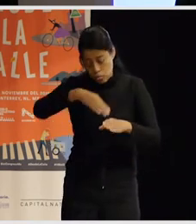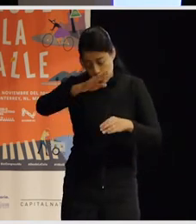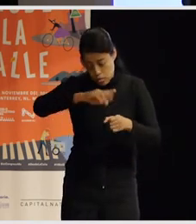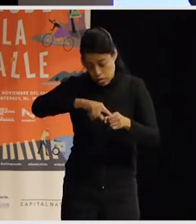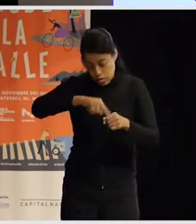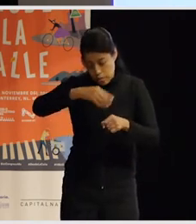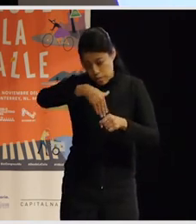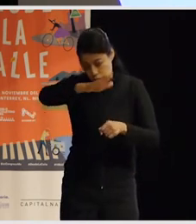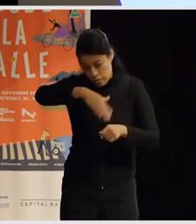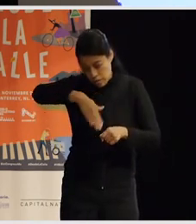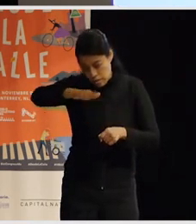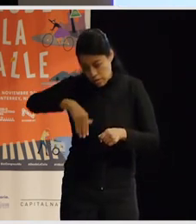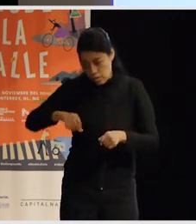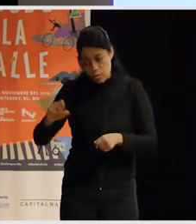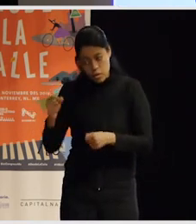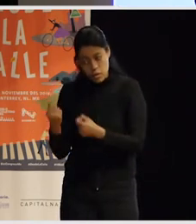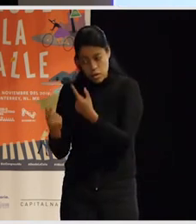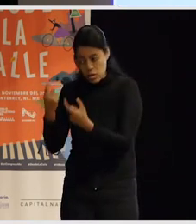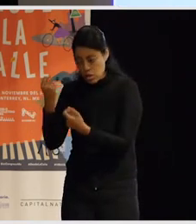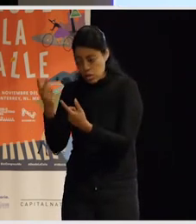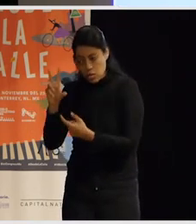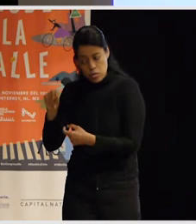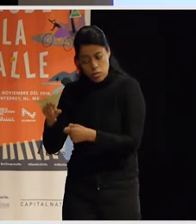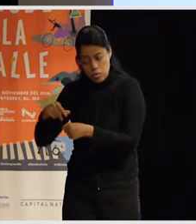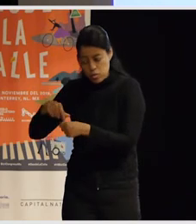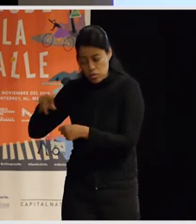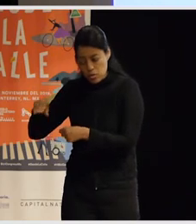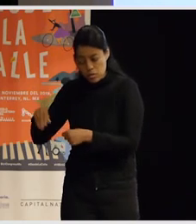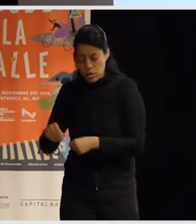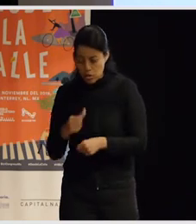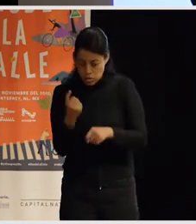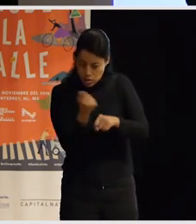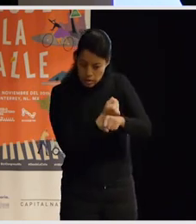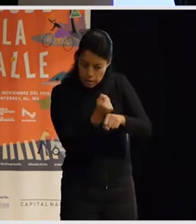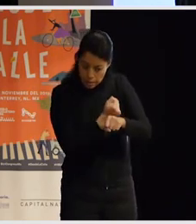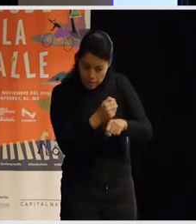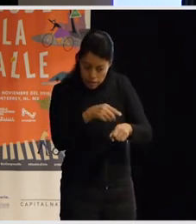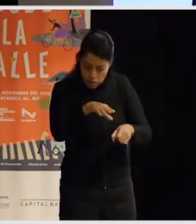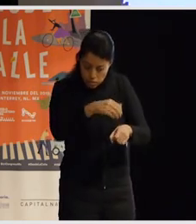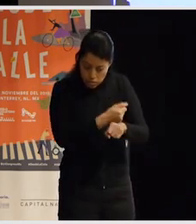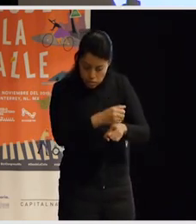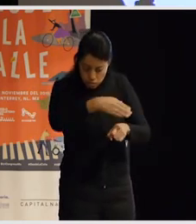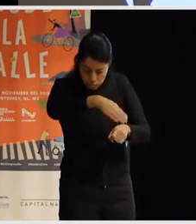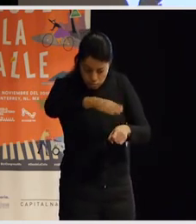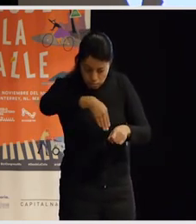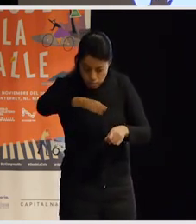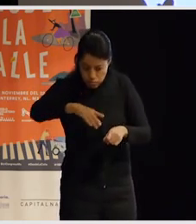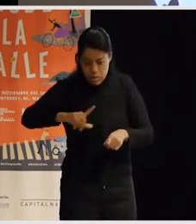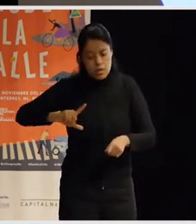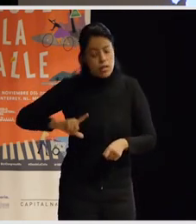la mayoría son de cruces peatonales amarillos y esto implica que todo el gobierno ha